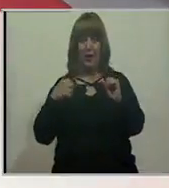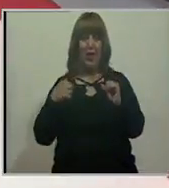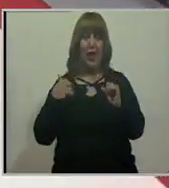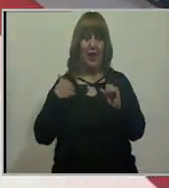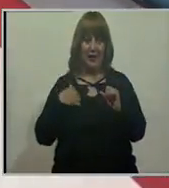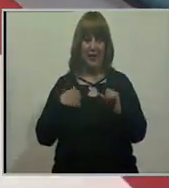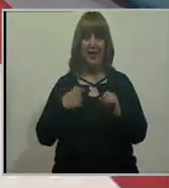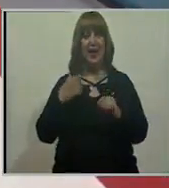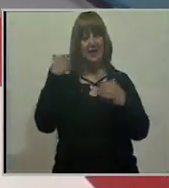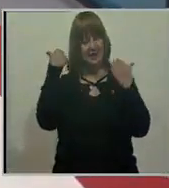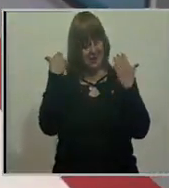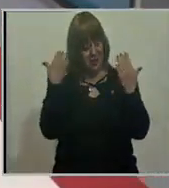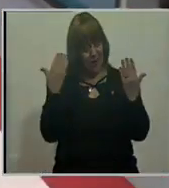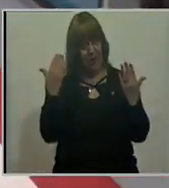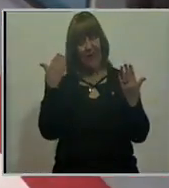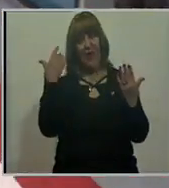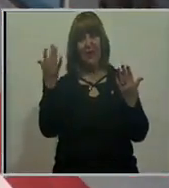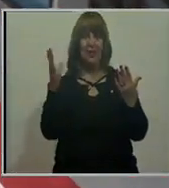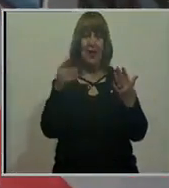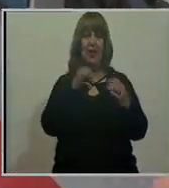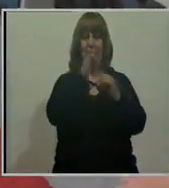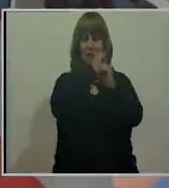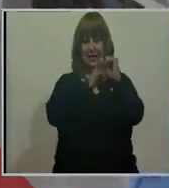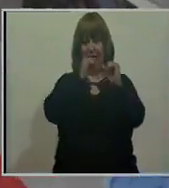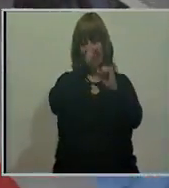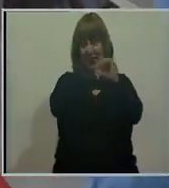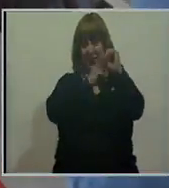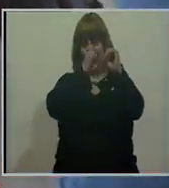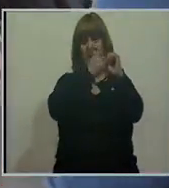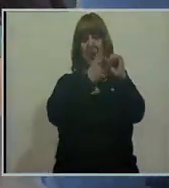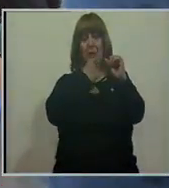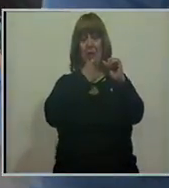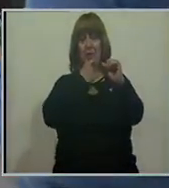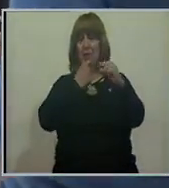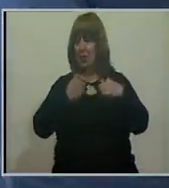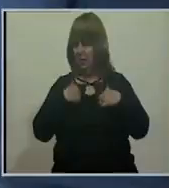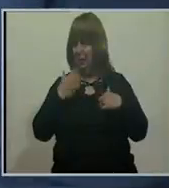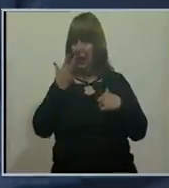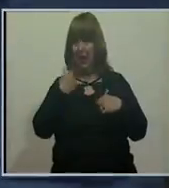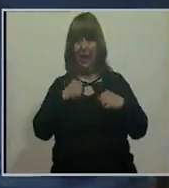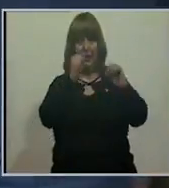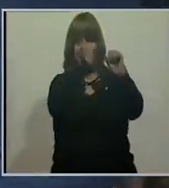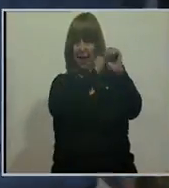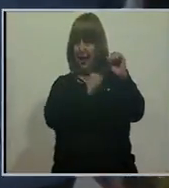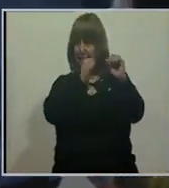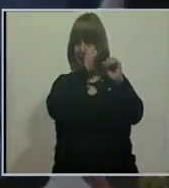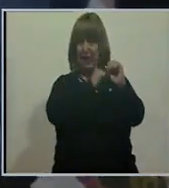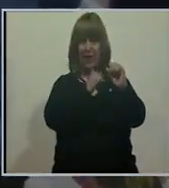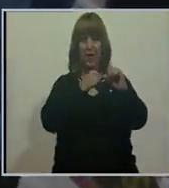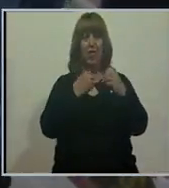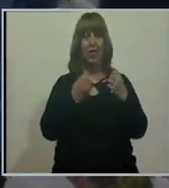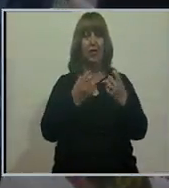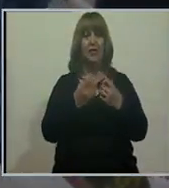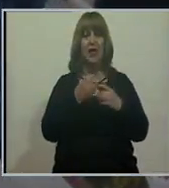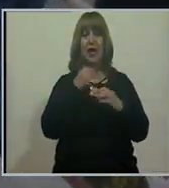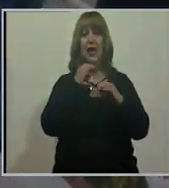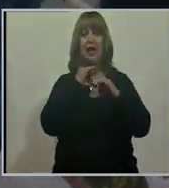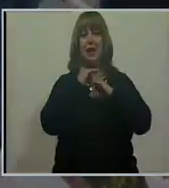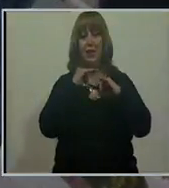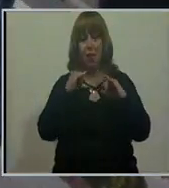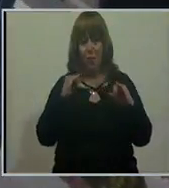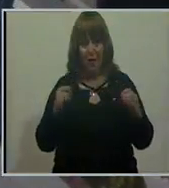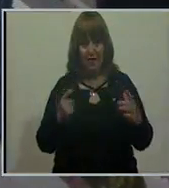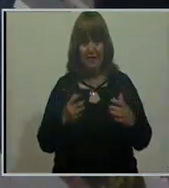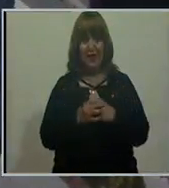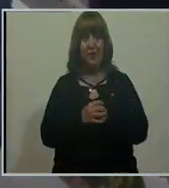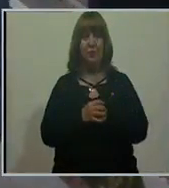los ingenieros mendocinos. ¿Usted tendría que haber sido ingeniero? ¿Cómo le va? En ¿por qué? Me encantaría. Es un pibe